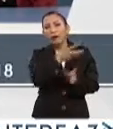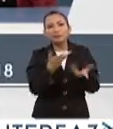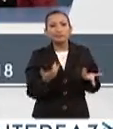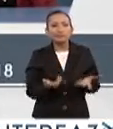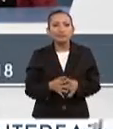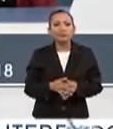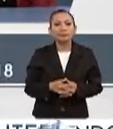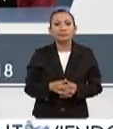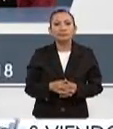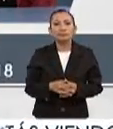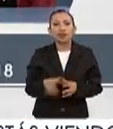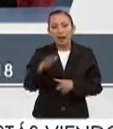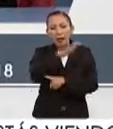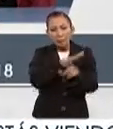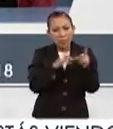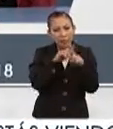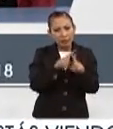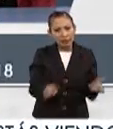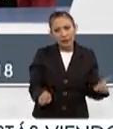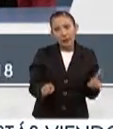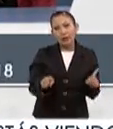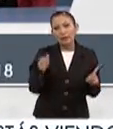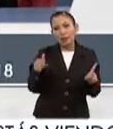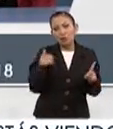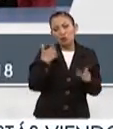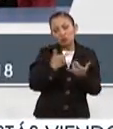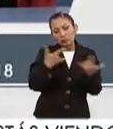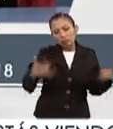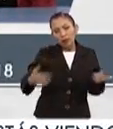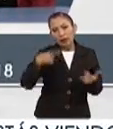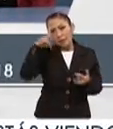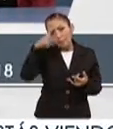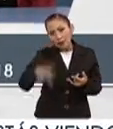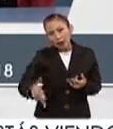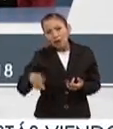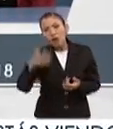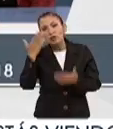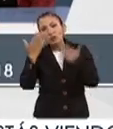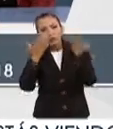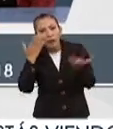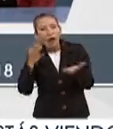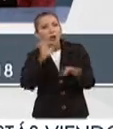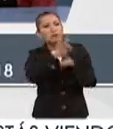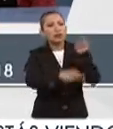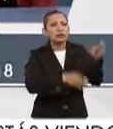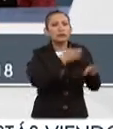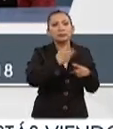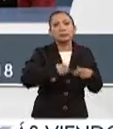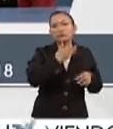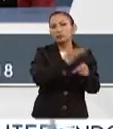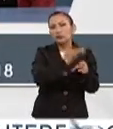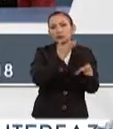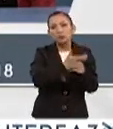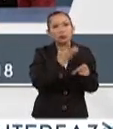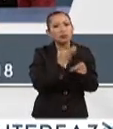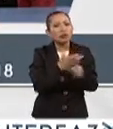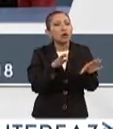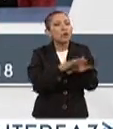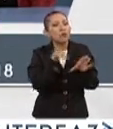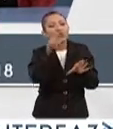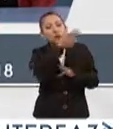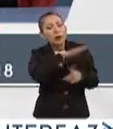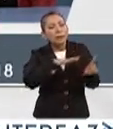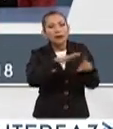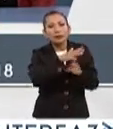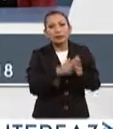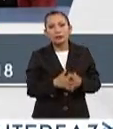decir, un ambiente distinto a tu trayectoria académica en México. ¿Cómo te han tratado la gente de los Estados Unidos? ¿Cómo estás en